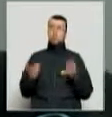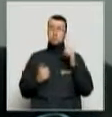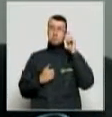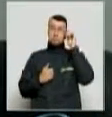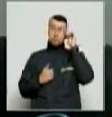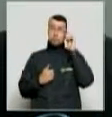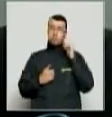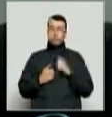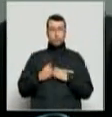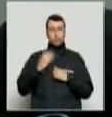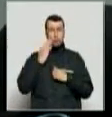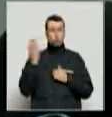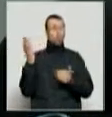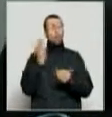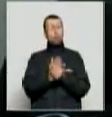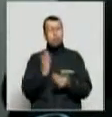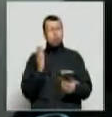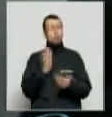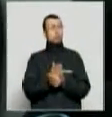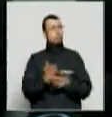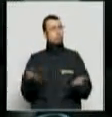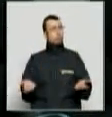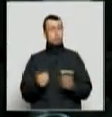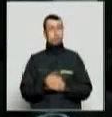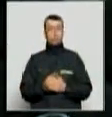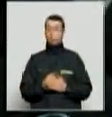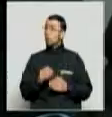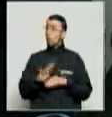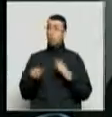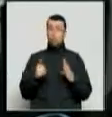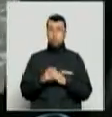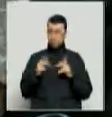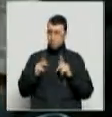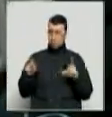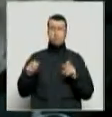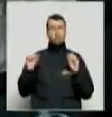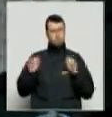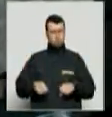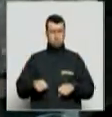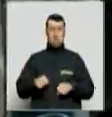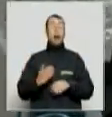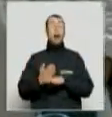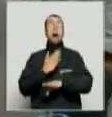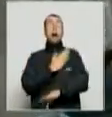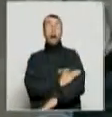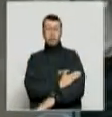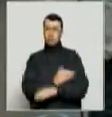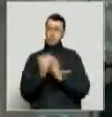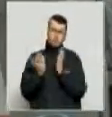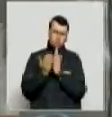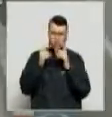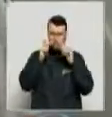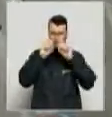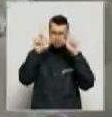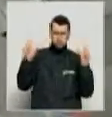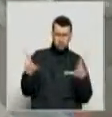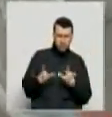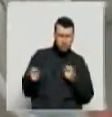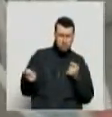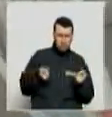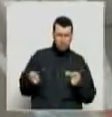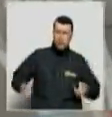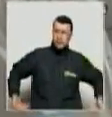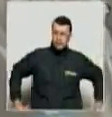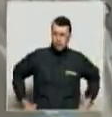cada cuánto. Claro, todo tipo de pacientes se lo pueden realizar, obviamente hay que hacer siempre algunos estudios previos, sobre todo para evaluar la función renal,